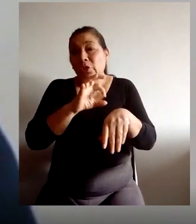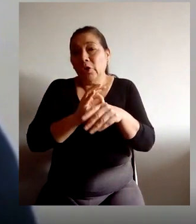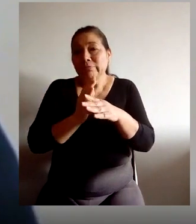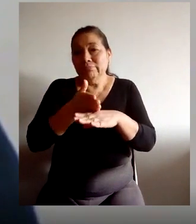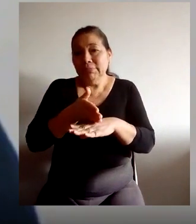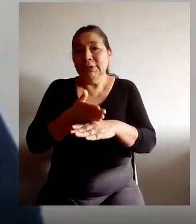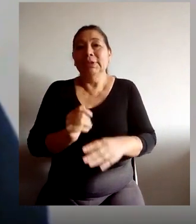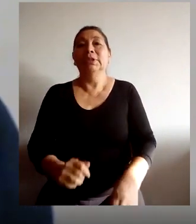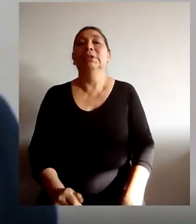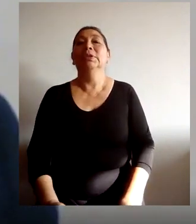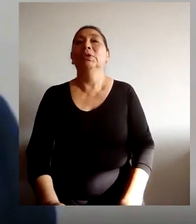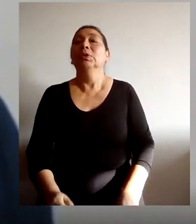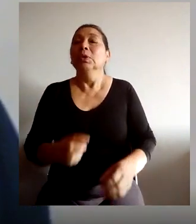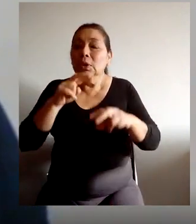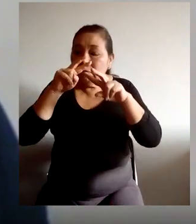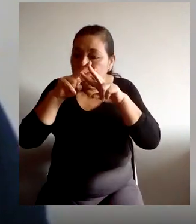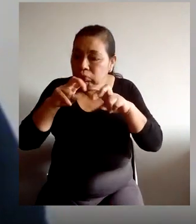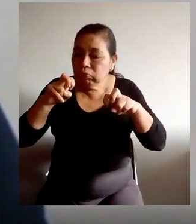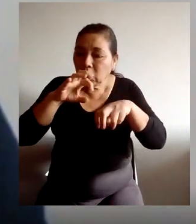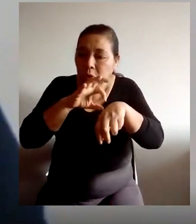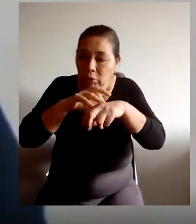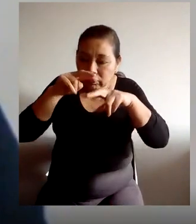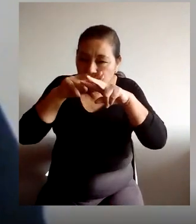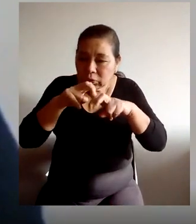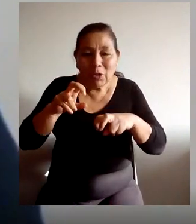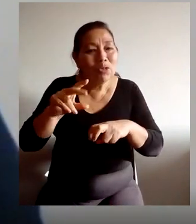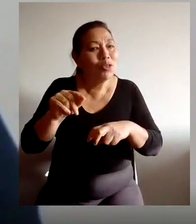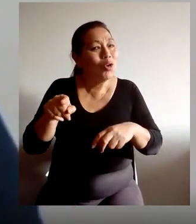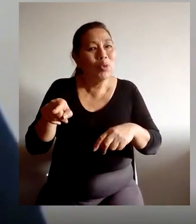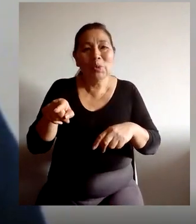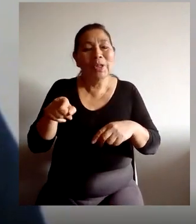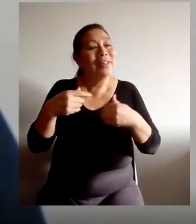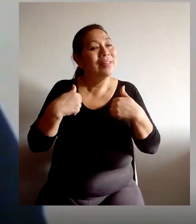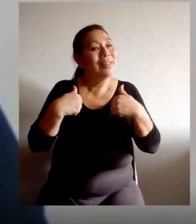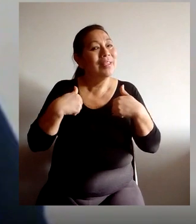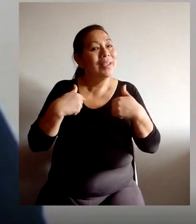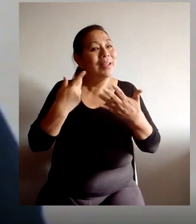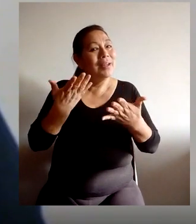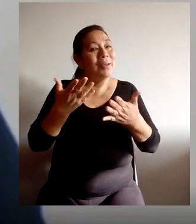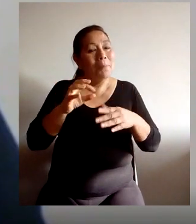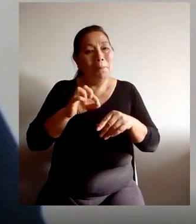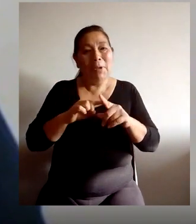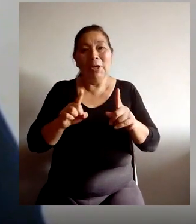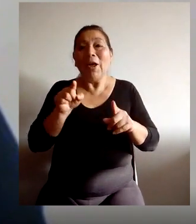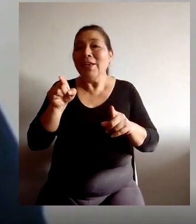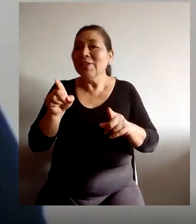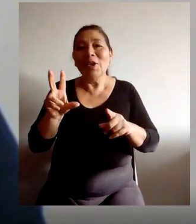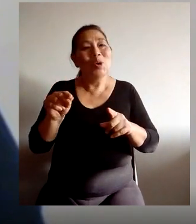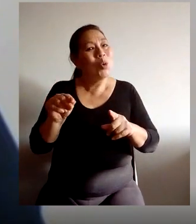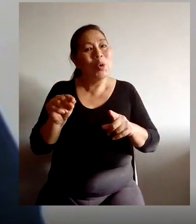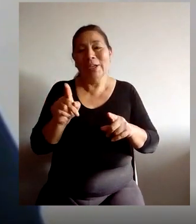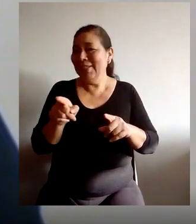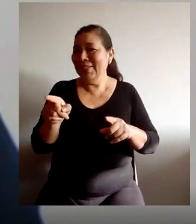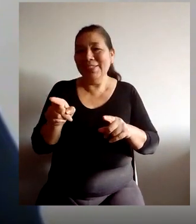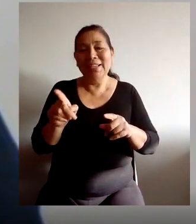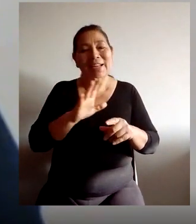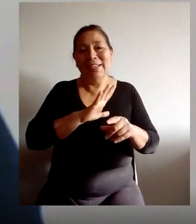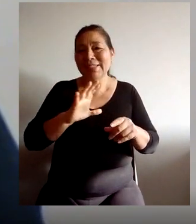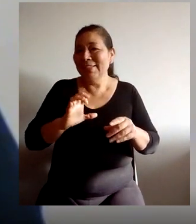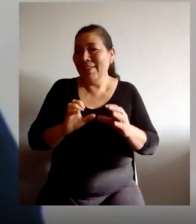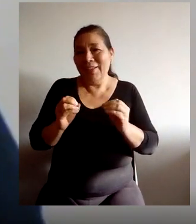diagnóstico de neumoconiosis. Ese no es el estándar, esa no es la metodología. Lo que dice la OIT es que se tienen que tomar